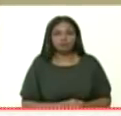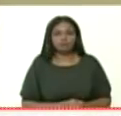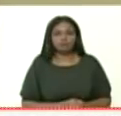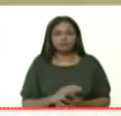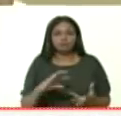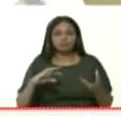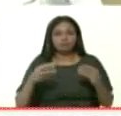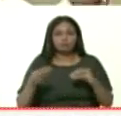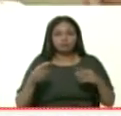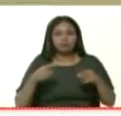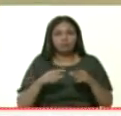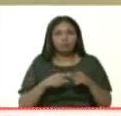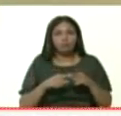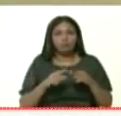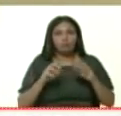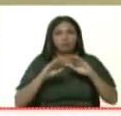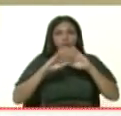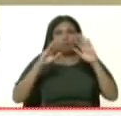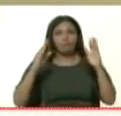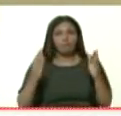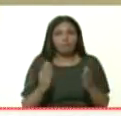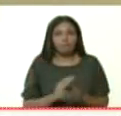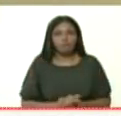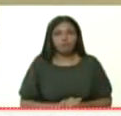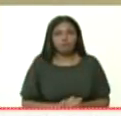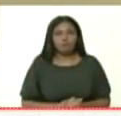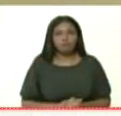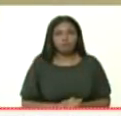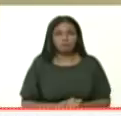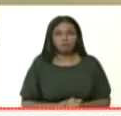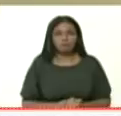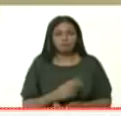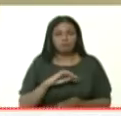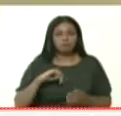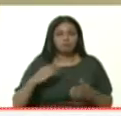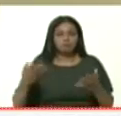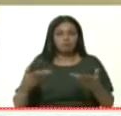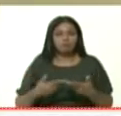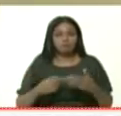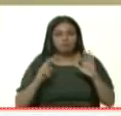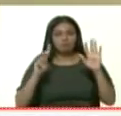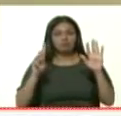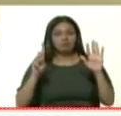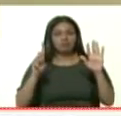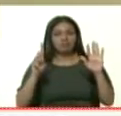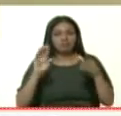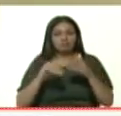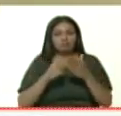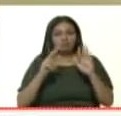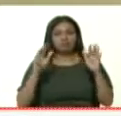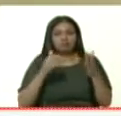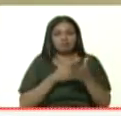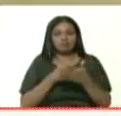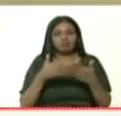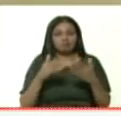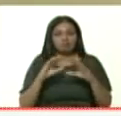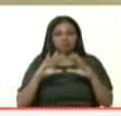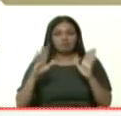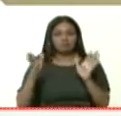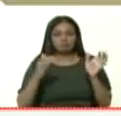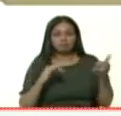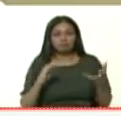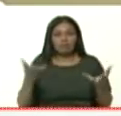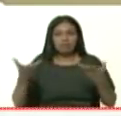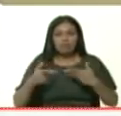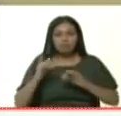CLAP a nivel mundial. Y estábamos trayendo entre 6 a 8 millones de CLAP del mundo. No estamos trayendo